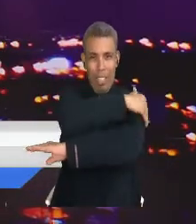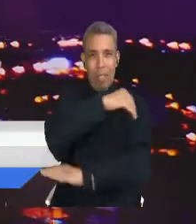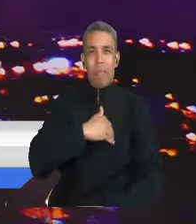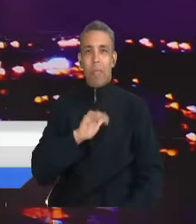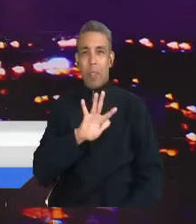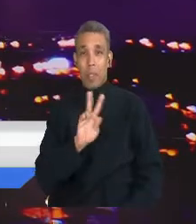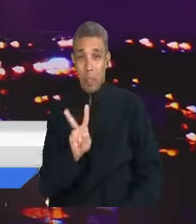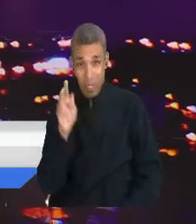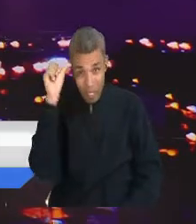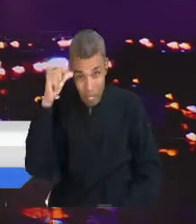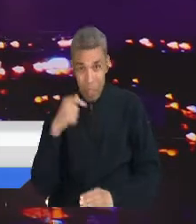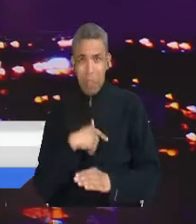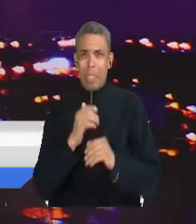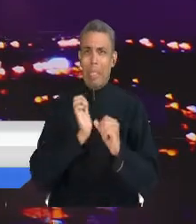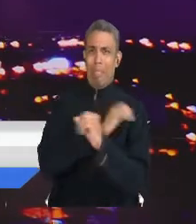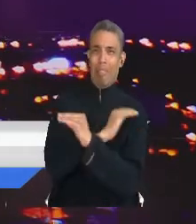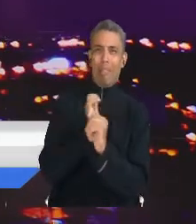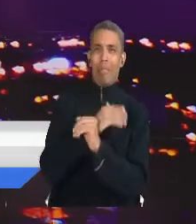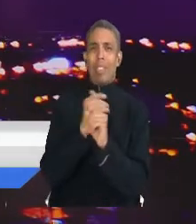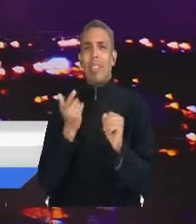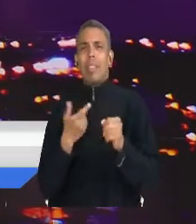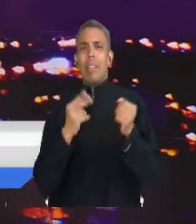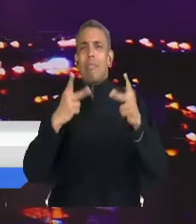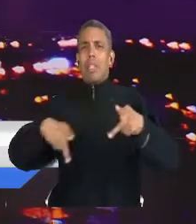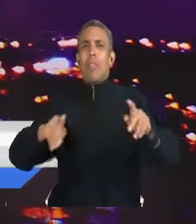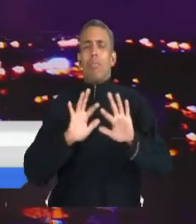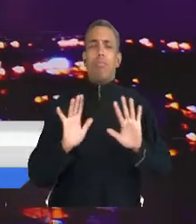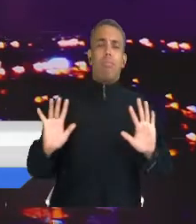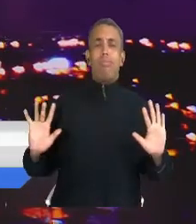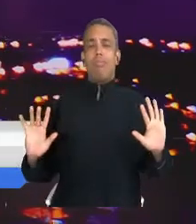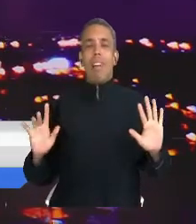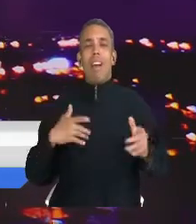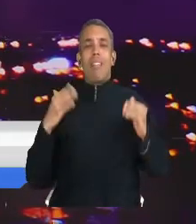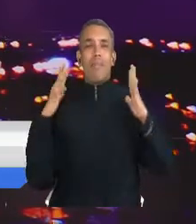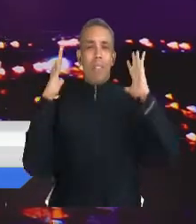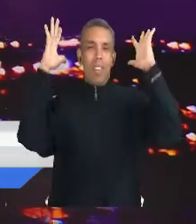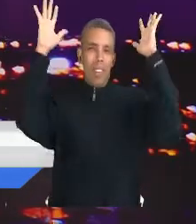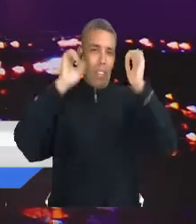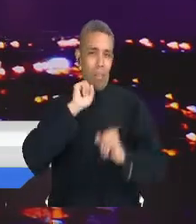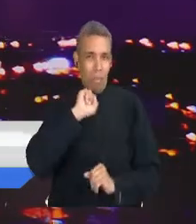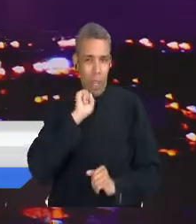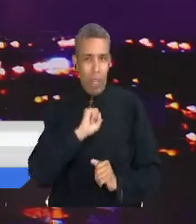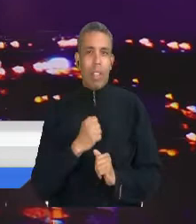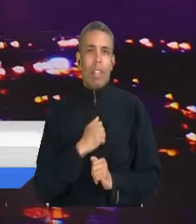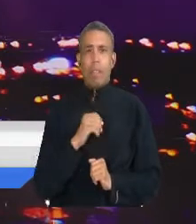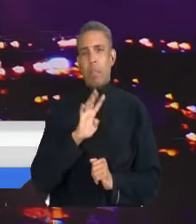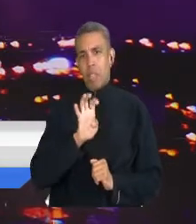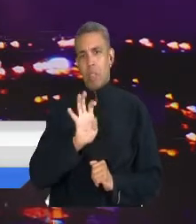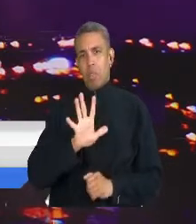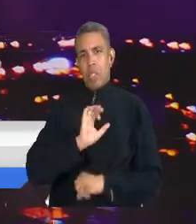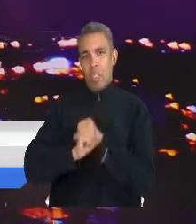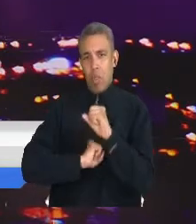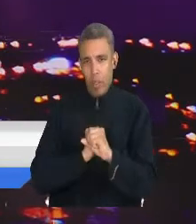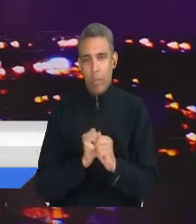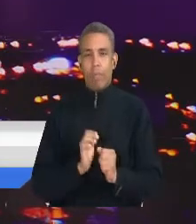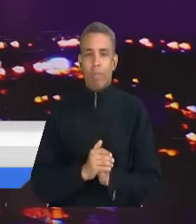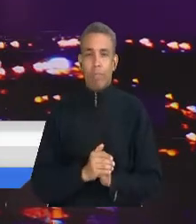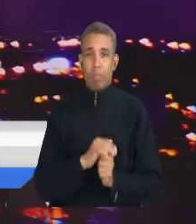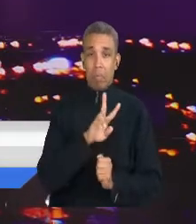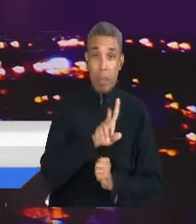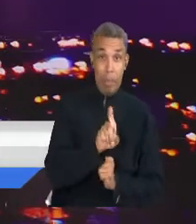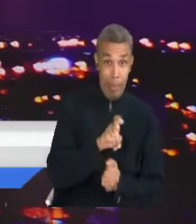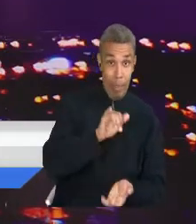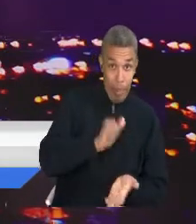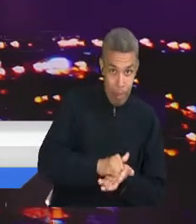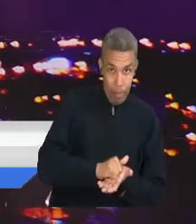a Barranca Bermeja un feliz cumpleaños en sus 95 años de vida municipal. El día 27 de abril, las bandas